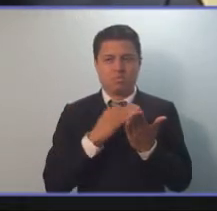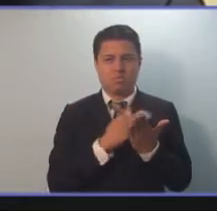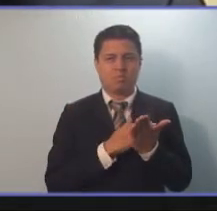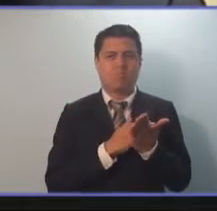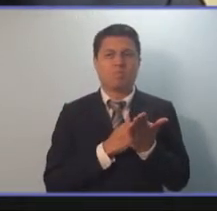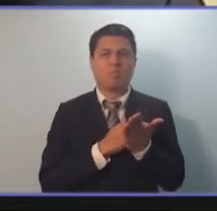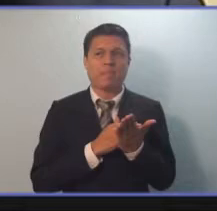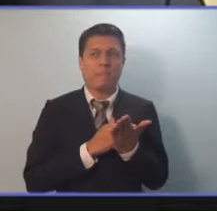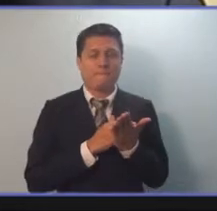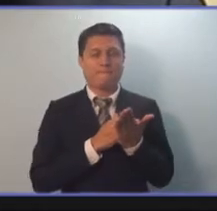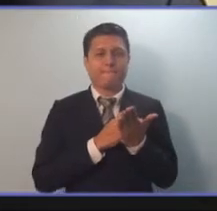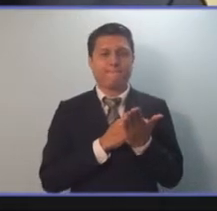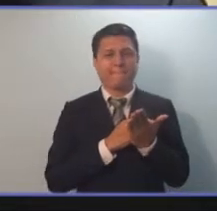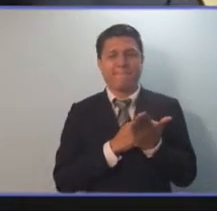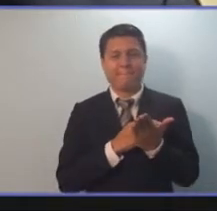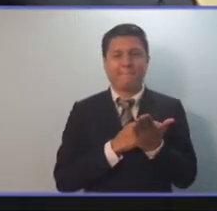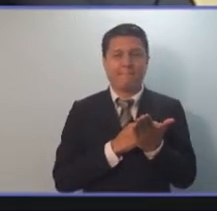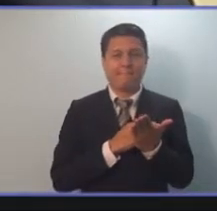presente.